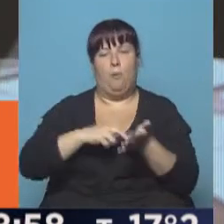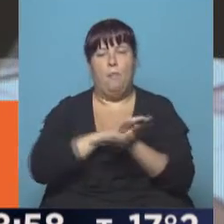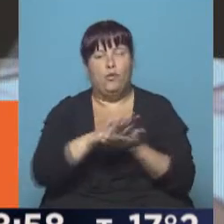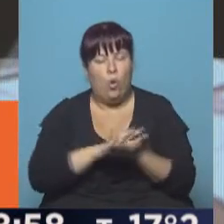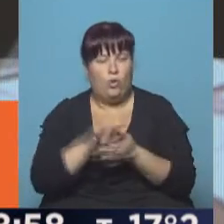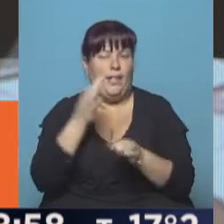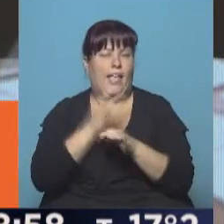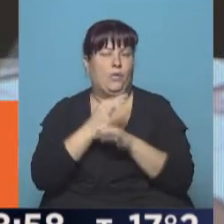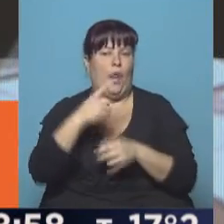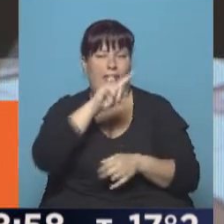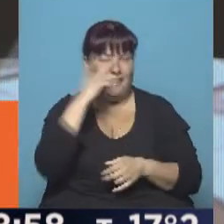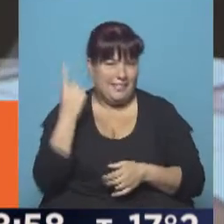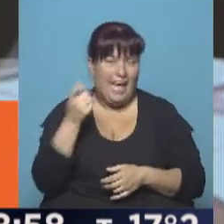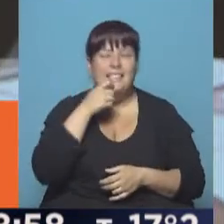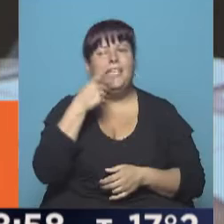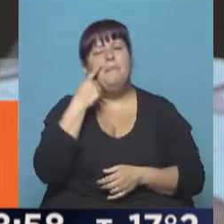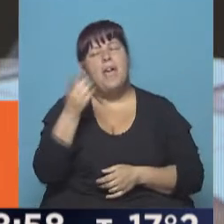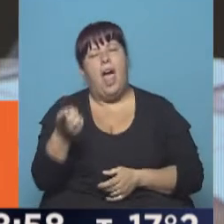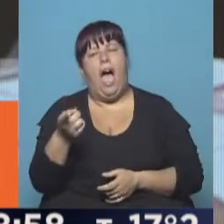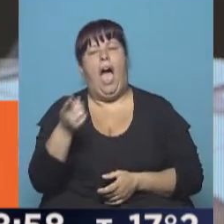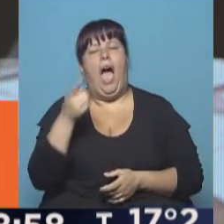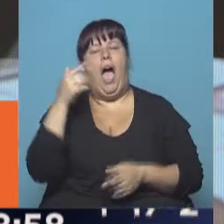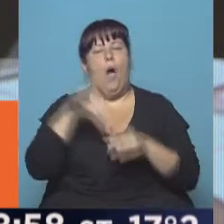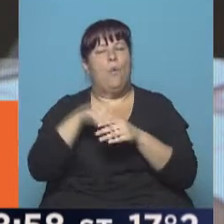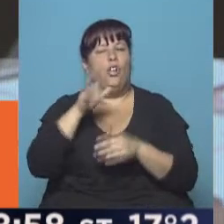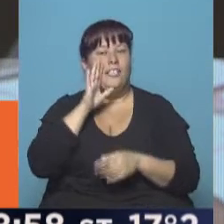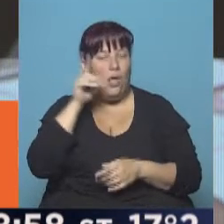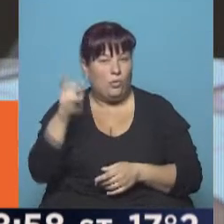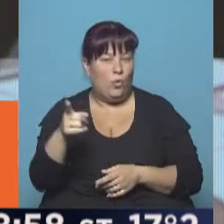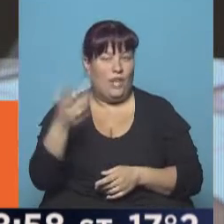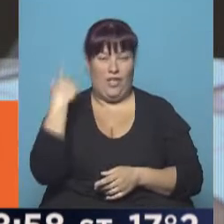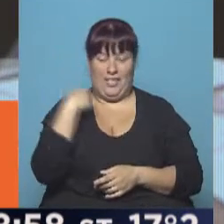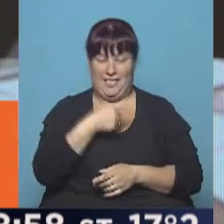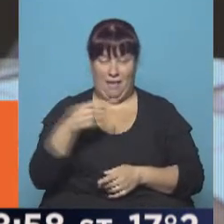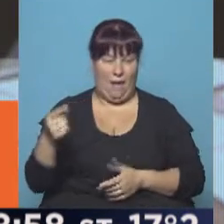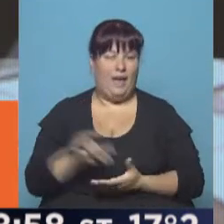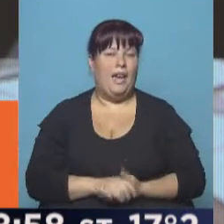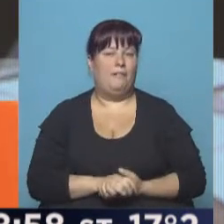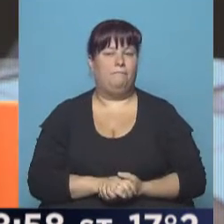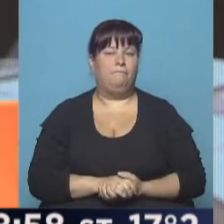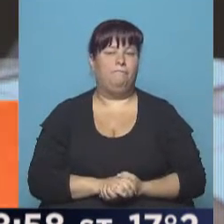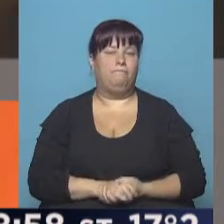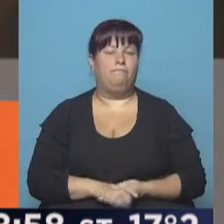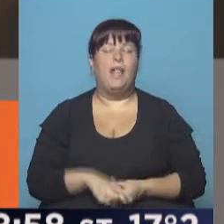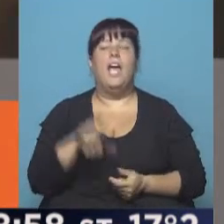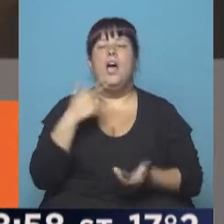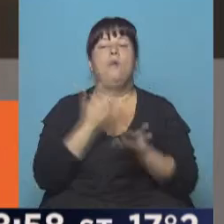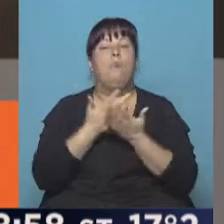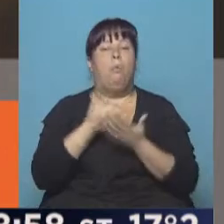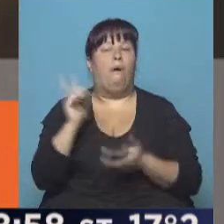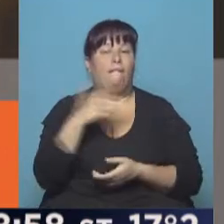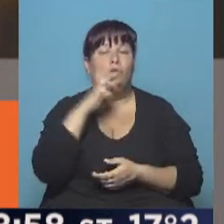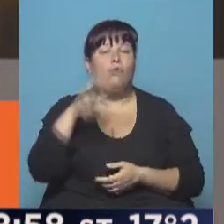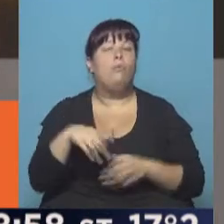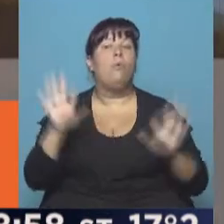digamos en las escuelas de gestión estatal yo si no escuchar a la elección americana de esta semana la propuesta más loca de